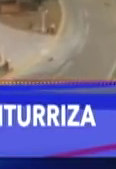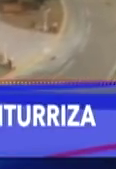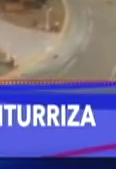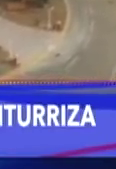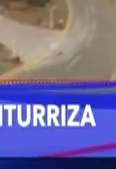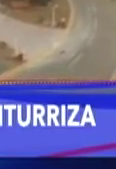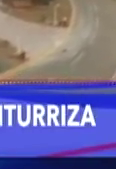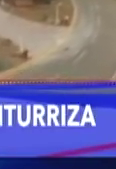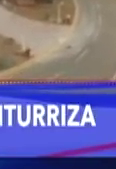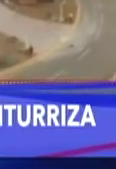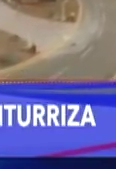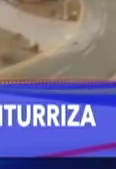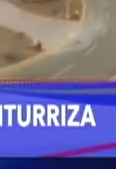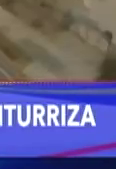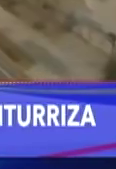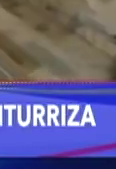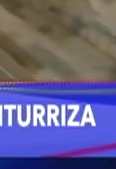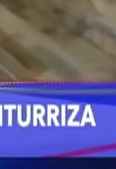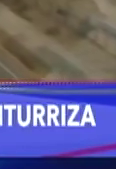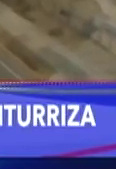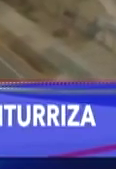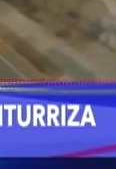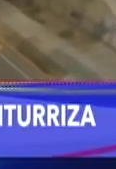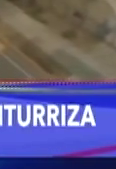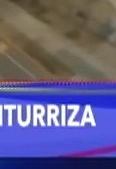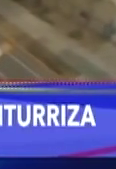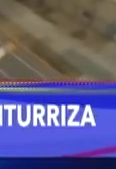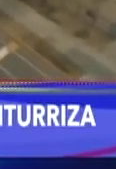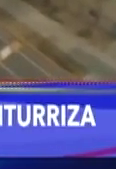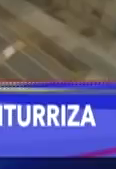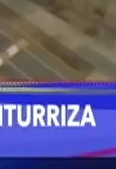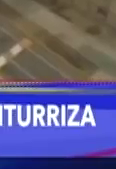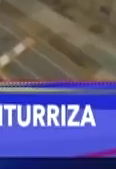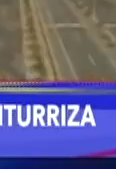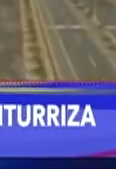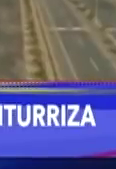tratando de asaltar al poder con un saltimbanqui en Venezuela.